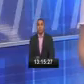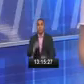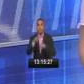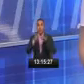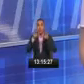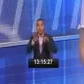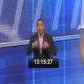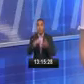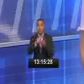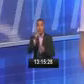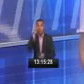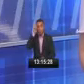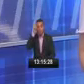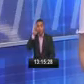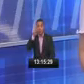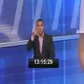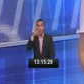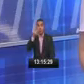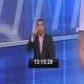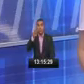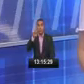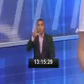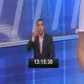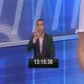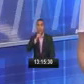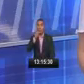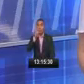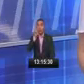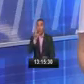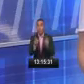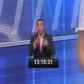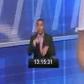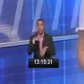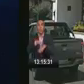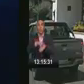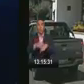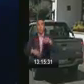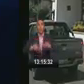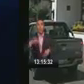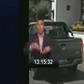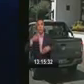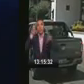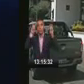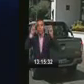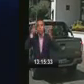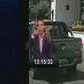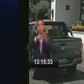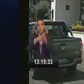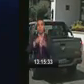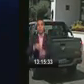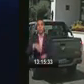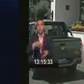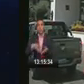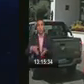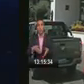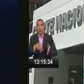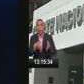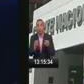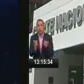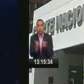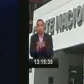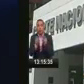el exsecretario de Inteligencia Pablo Romero y otras cuatro personas fueron llamadas a juicio por el caso denominado